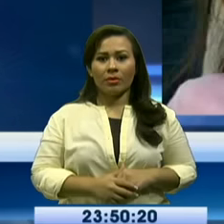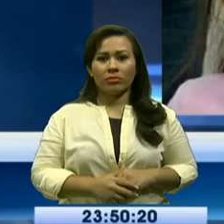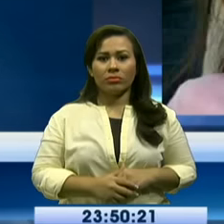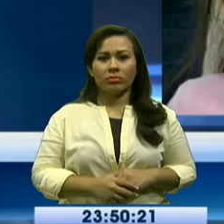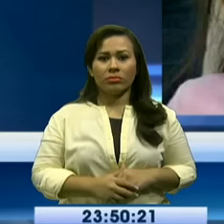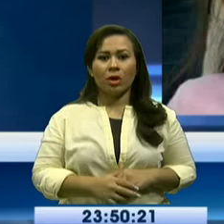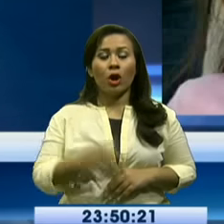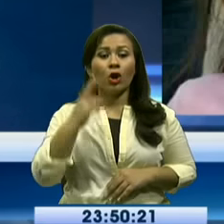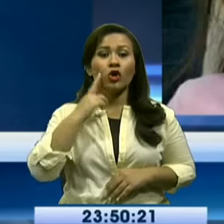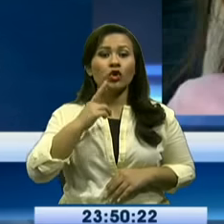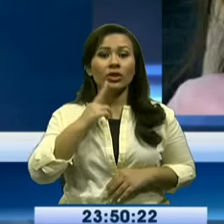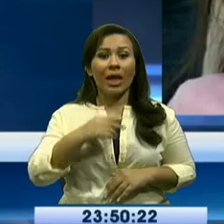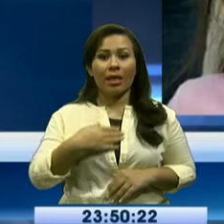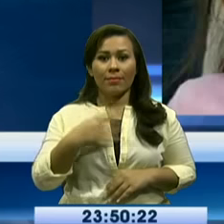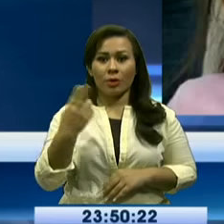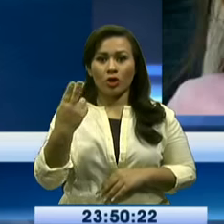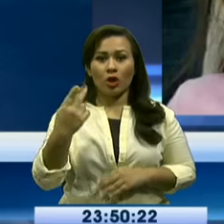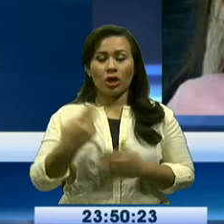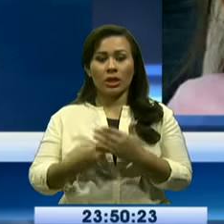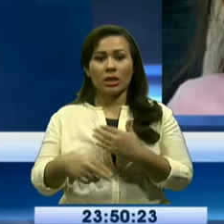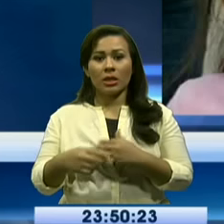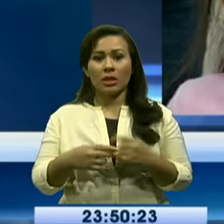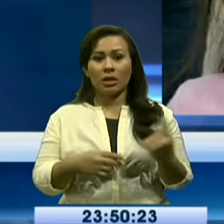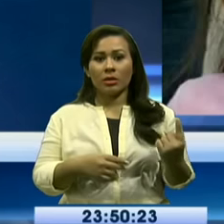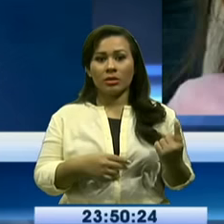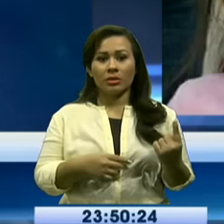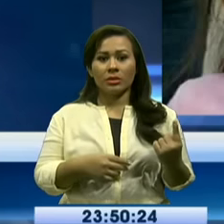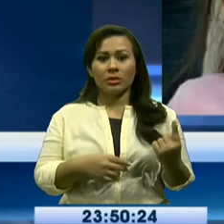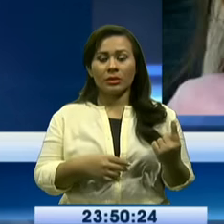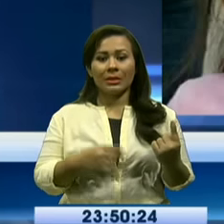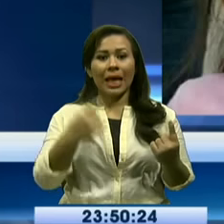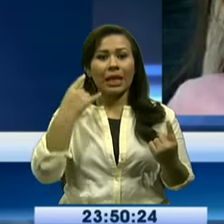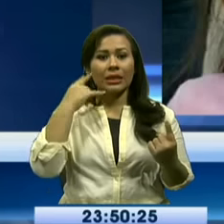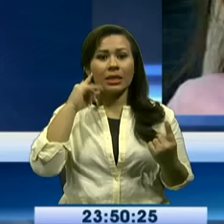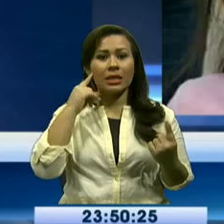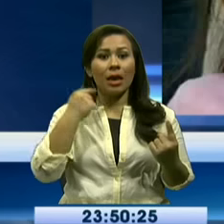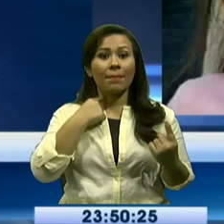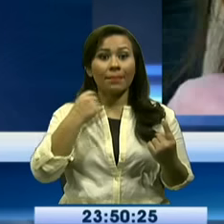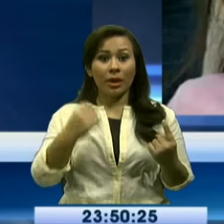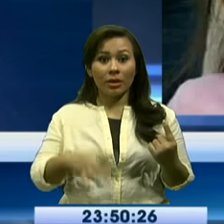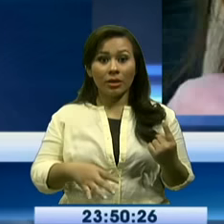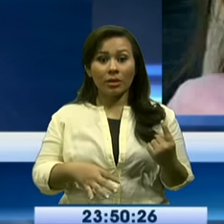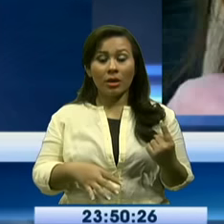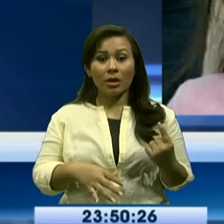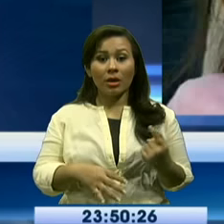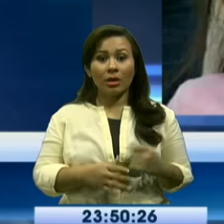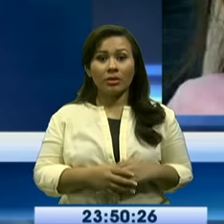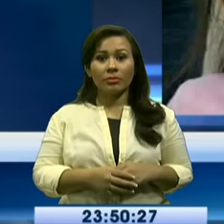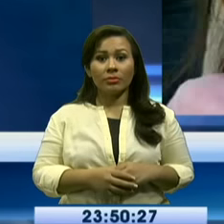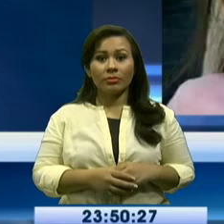fucsia. Exactamente, son mis dos niñas. Y la niña de acá es una niña que está como desaparecida, productora.